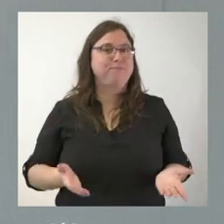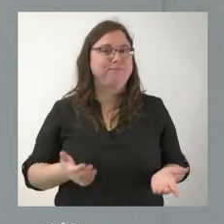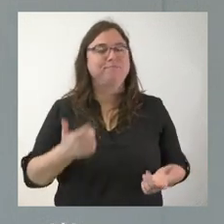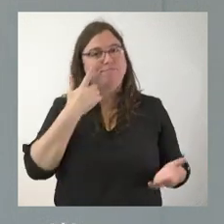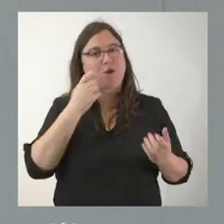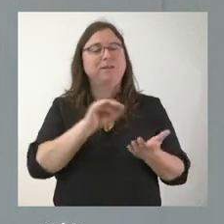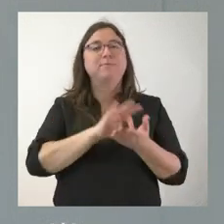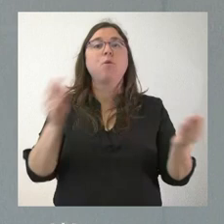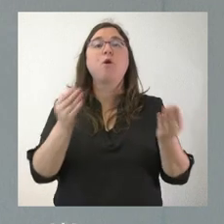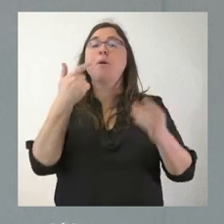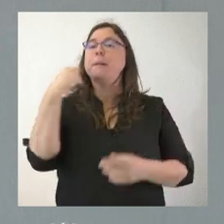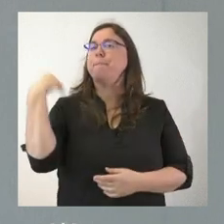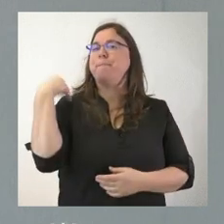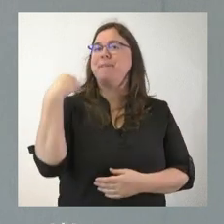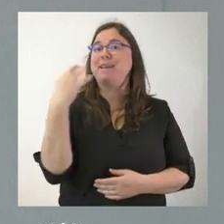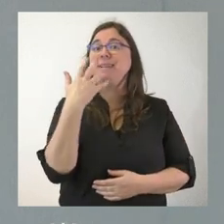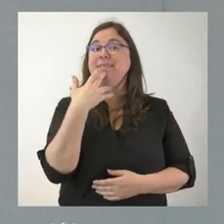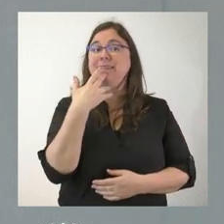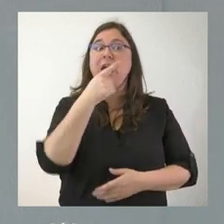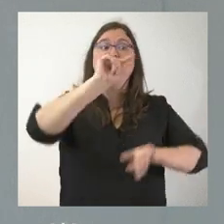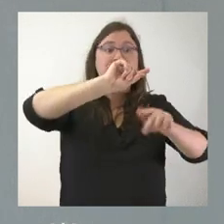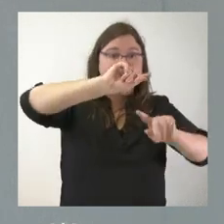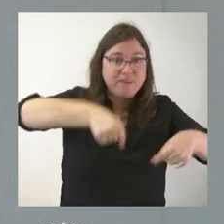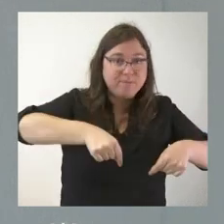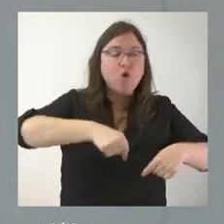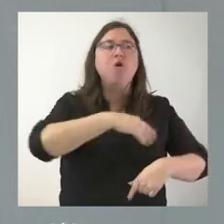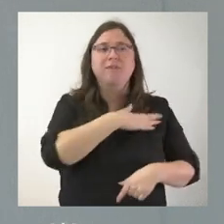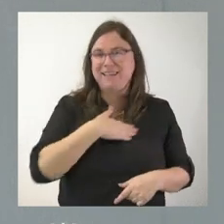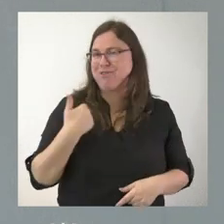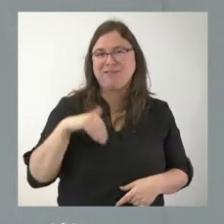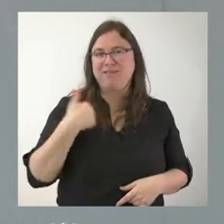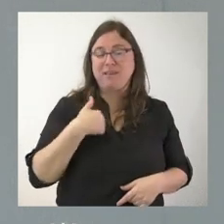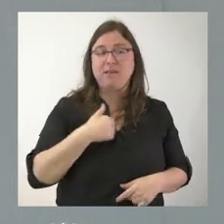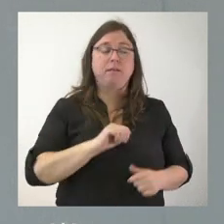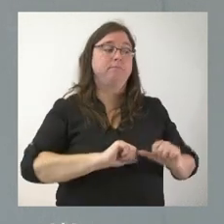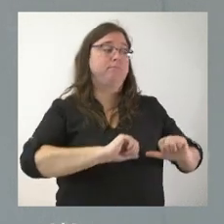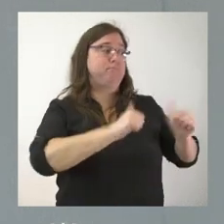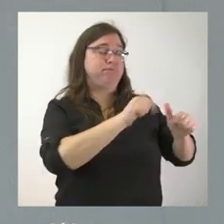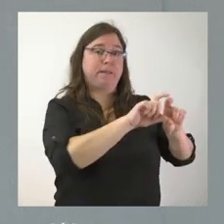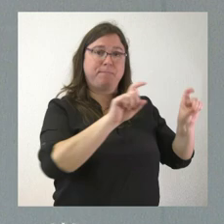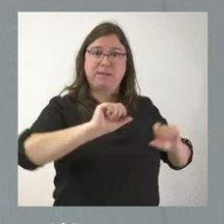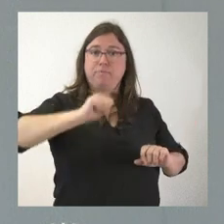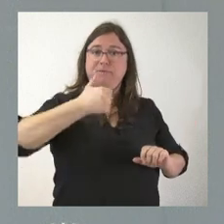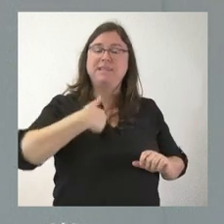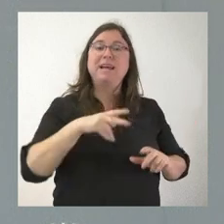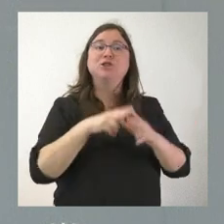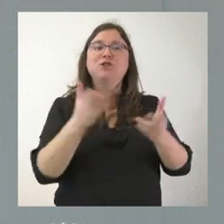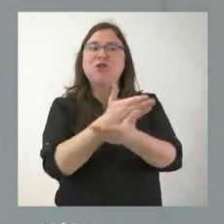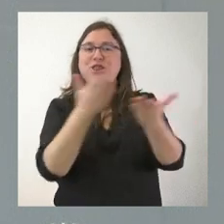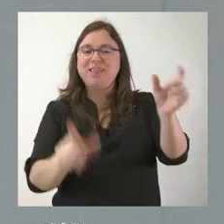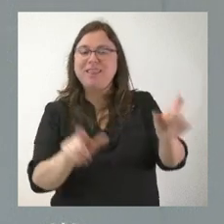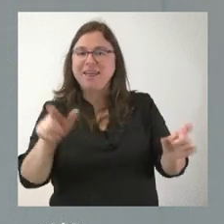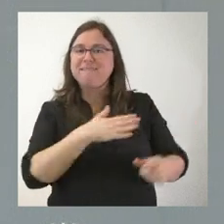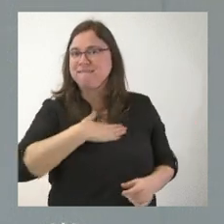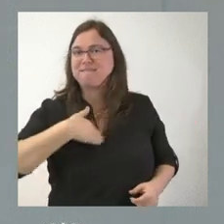está pidiendo es que lo que se ha firmado lo que los adjudicatarios han obtenido como concesión la ciudadanía el